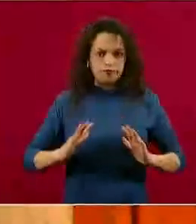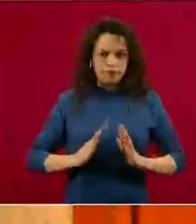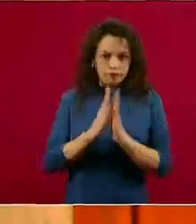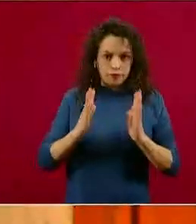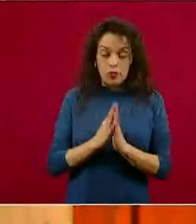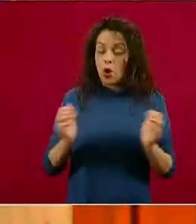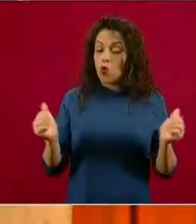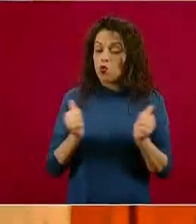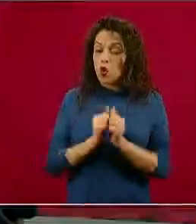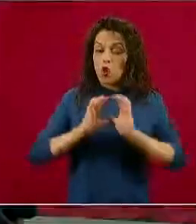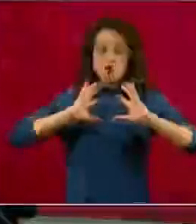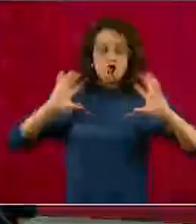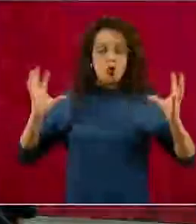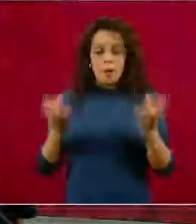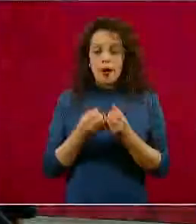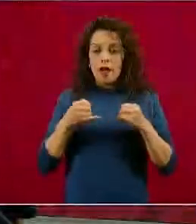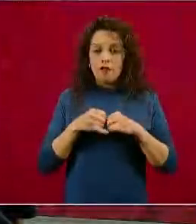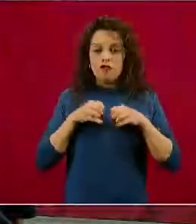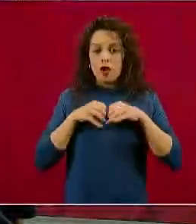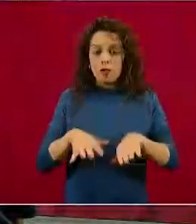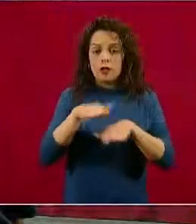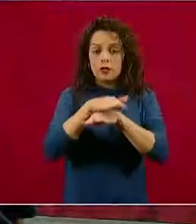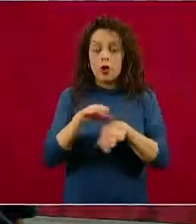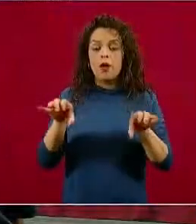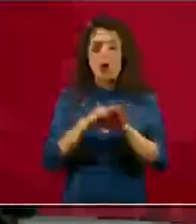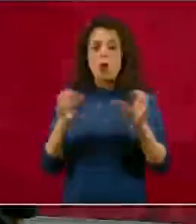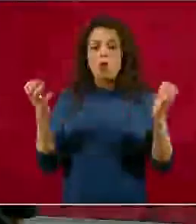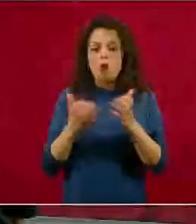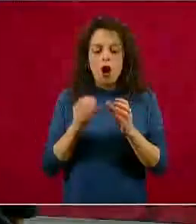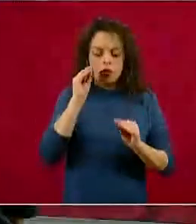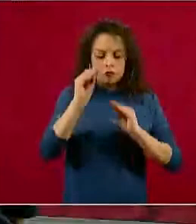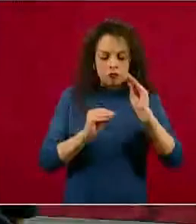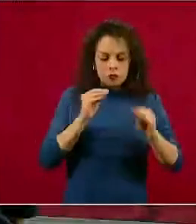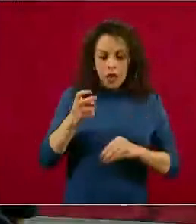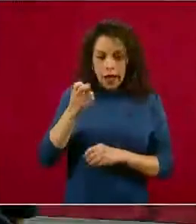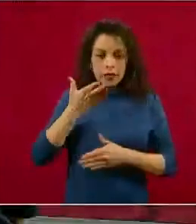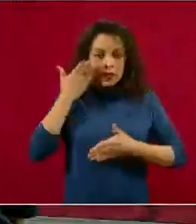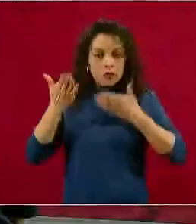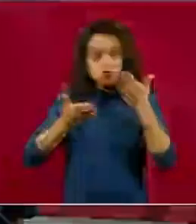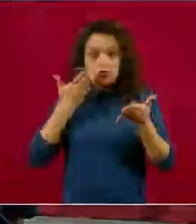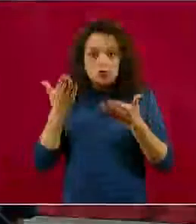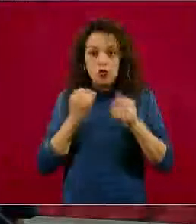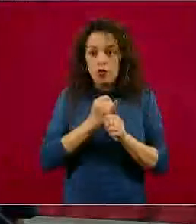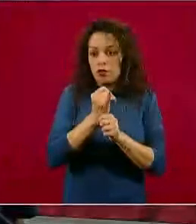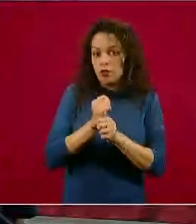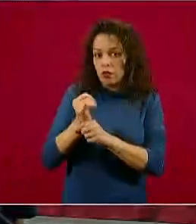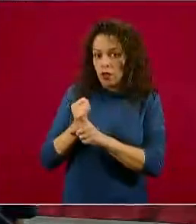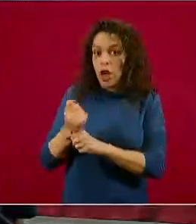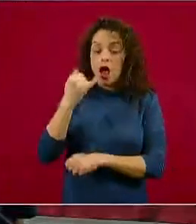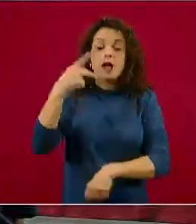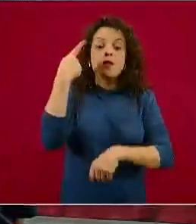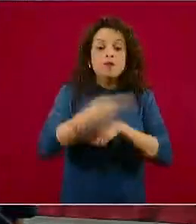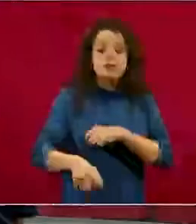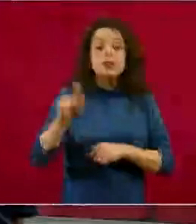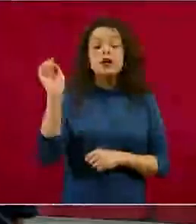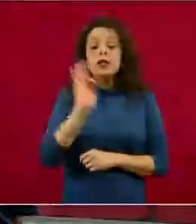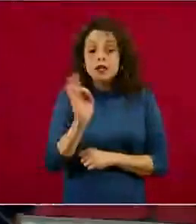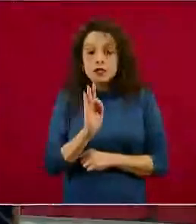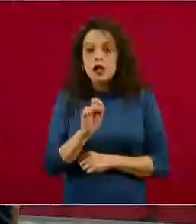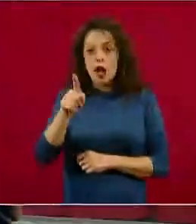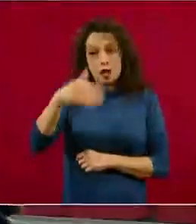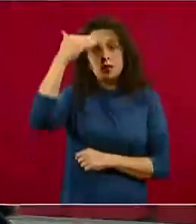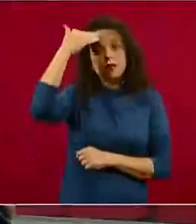completa sobre las implicaciones del diseño del estudio, los riesgos que podrían enfrentar. Y asimismo, en todos los casos, en las 12,000